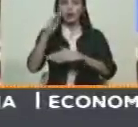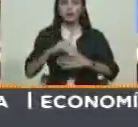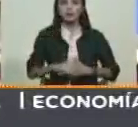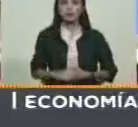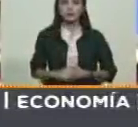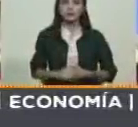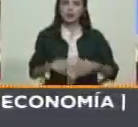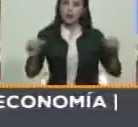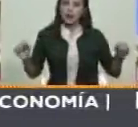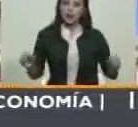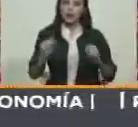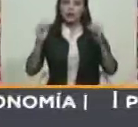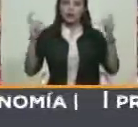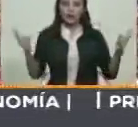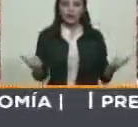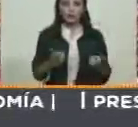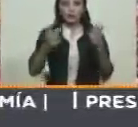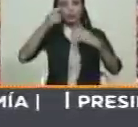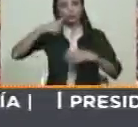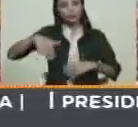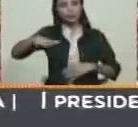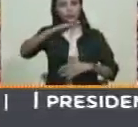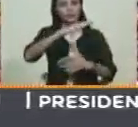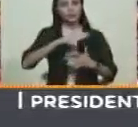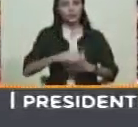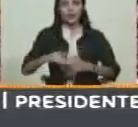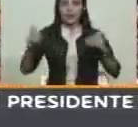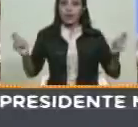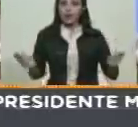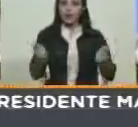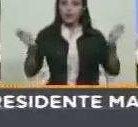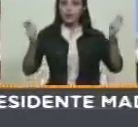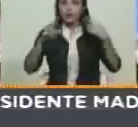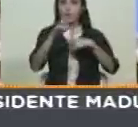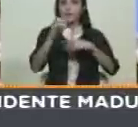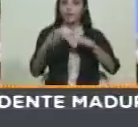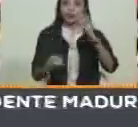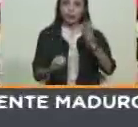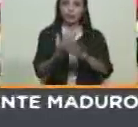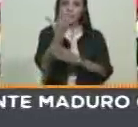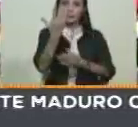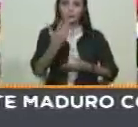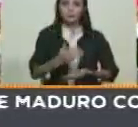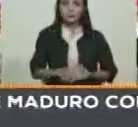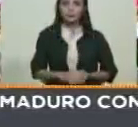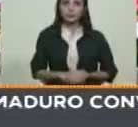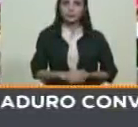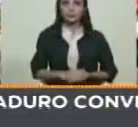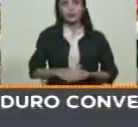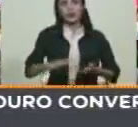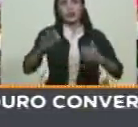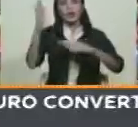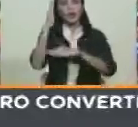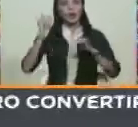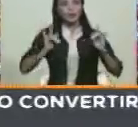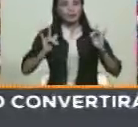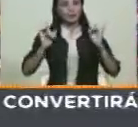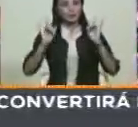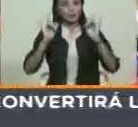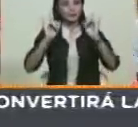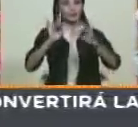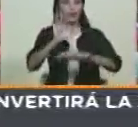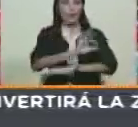que viva la victoria del pueblo que viva el 20 de mayo nada te ago